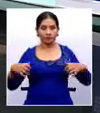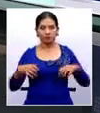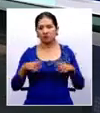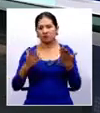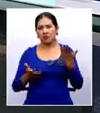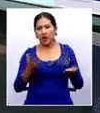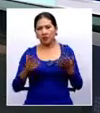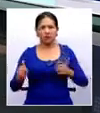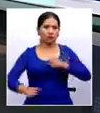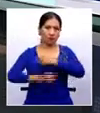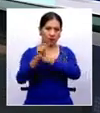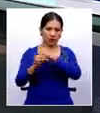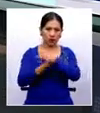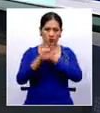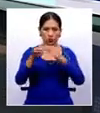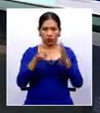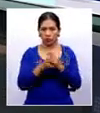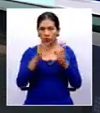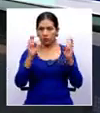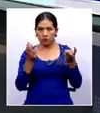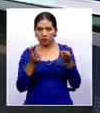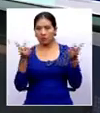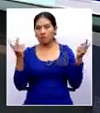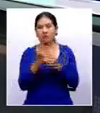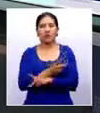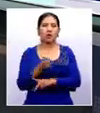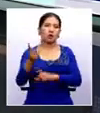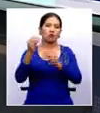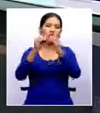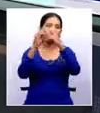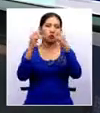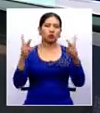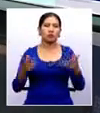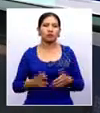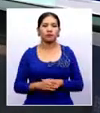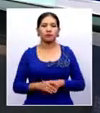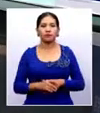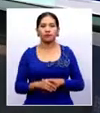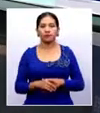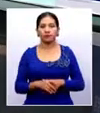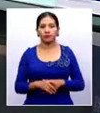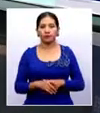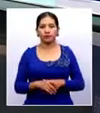peligroso sembrar aquello, peor en el departamento de Potosí?